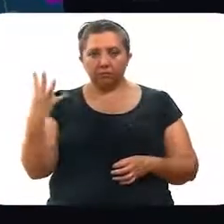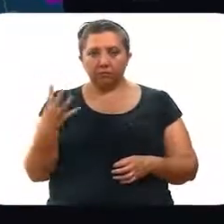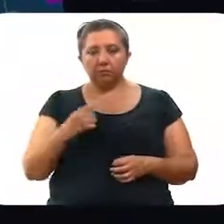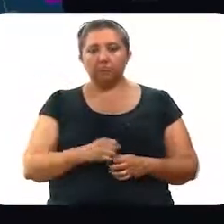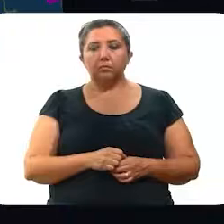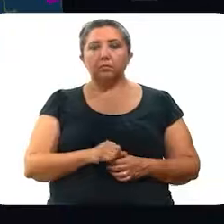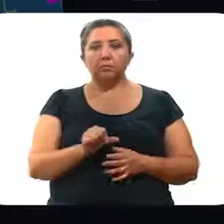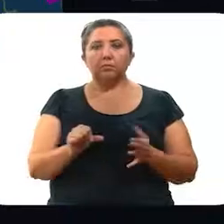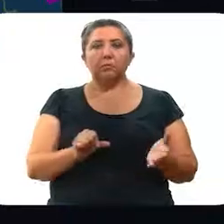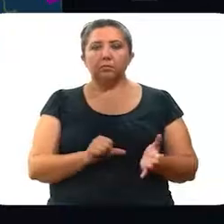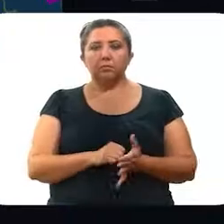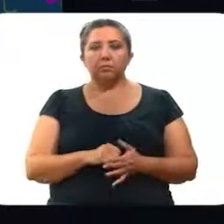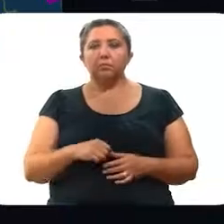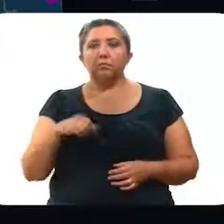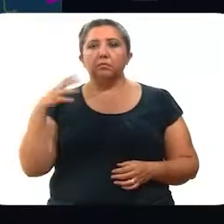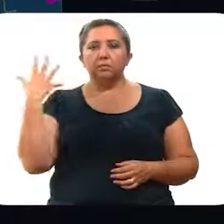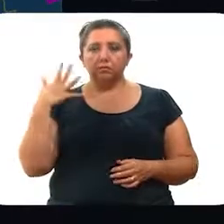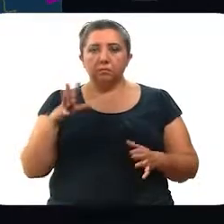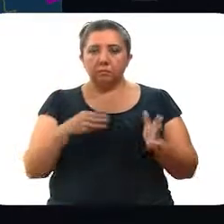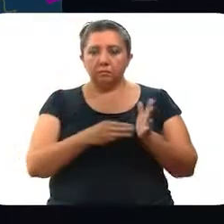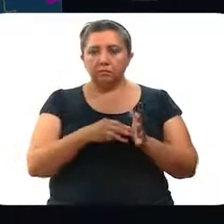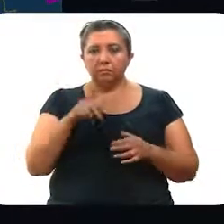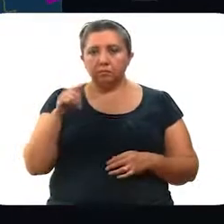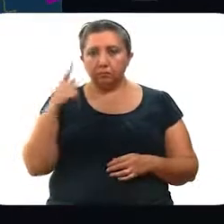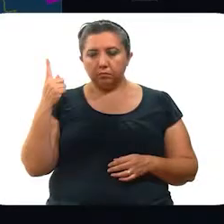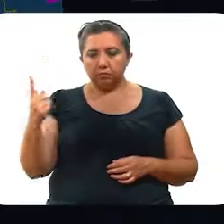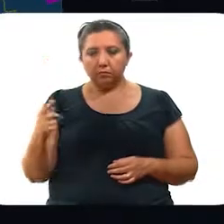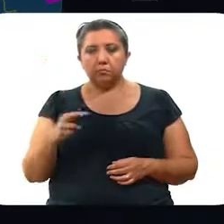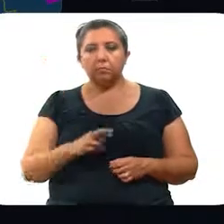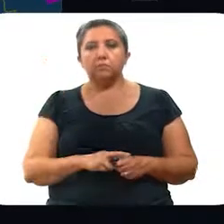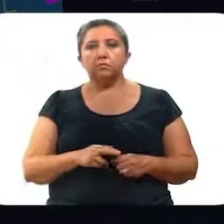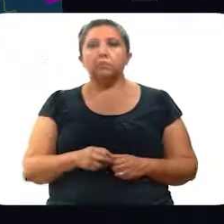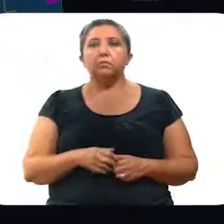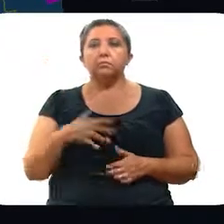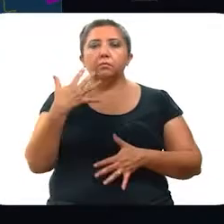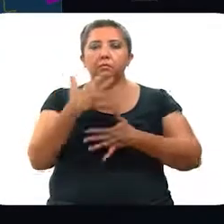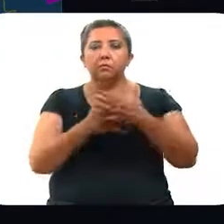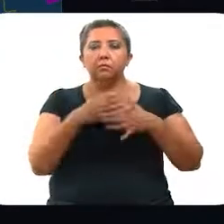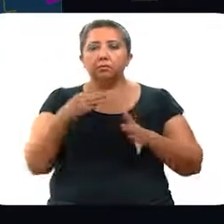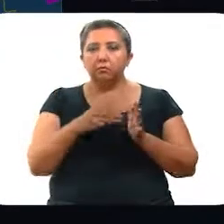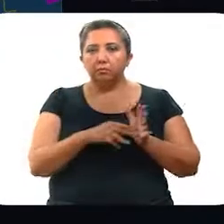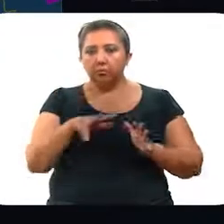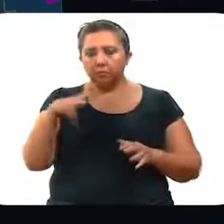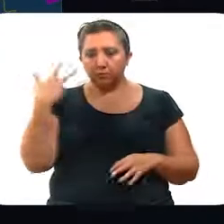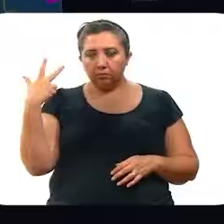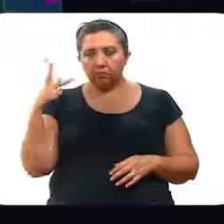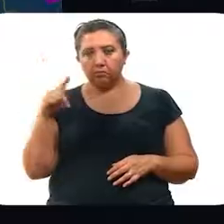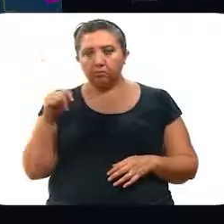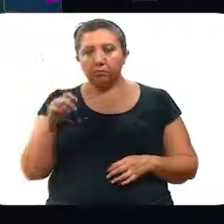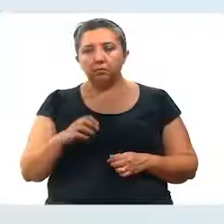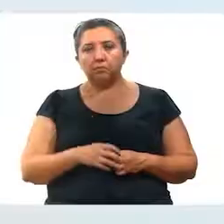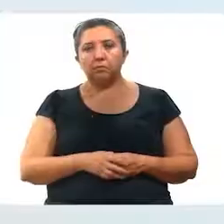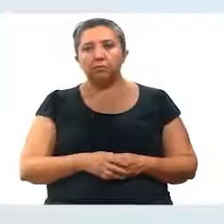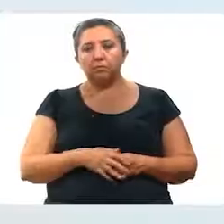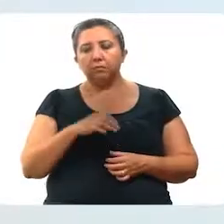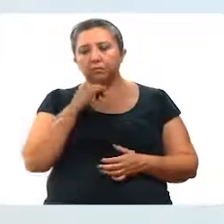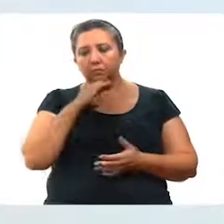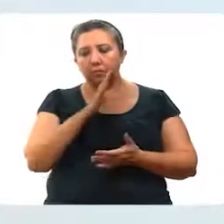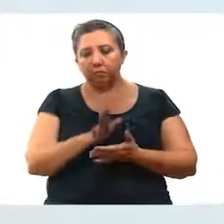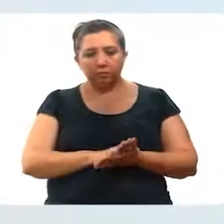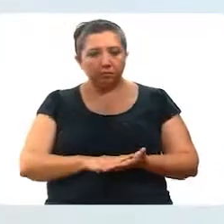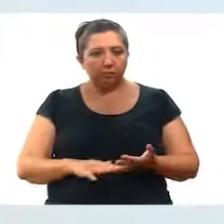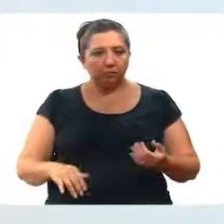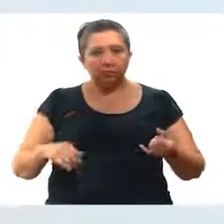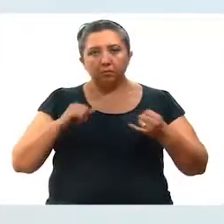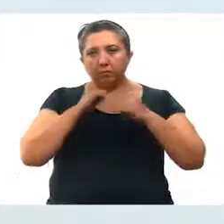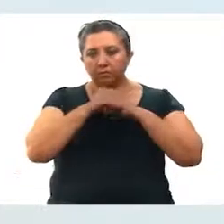5.964 en la zona centro, 10.071 en la zona sur, 15.013 en la zona poniente. Lamentablemente